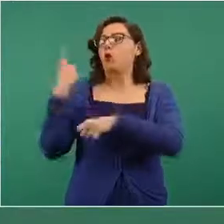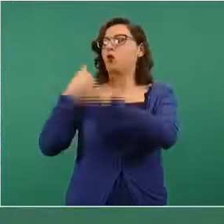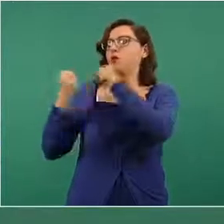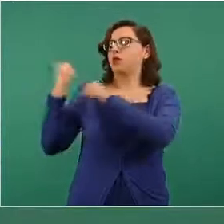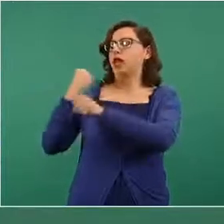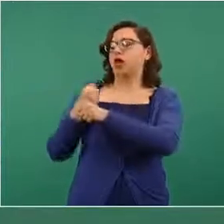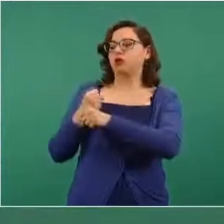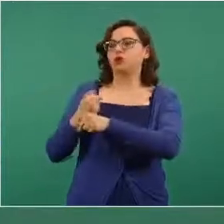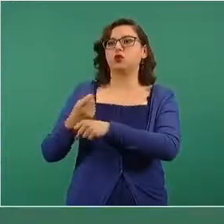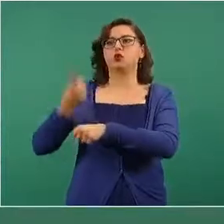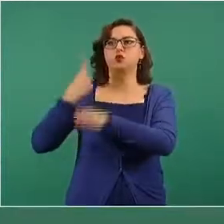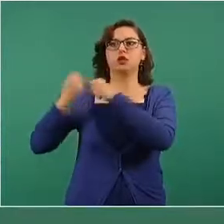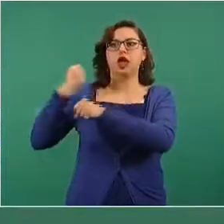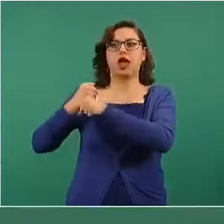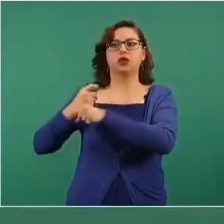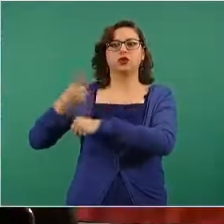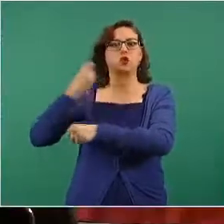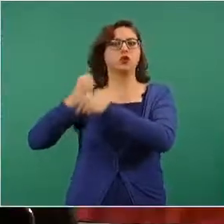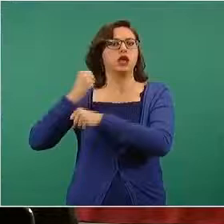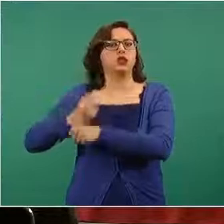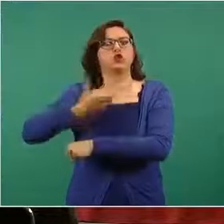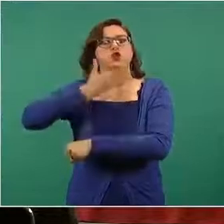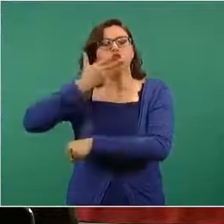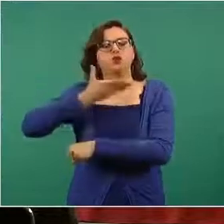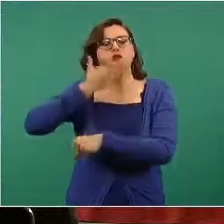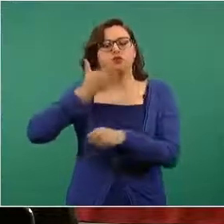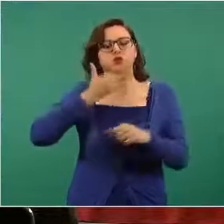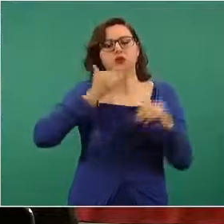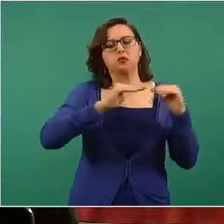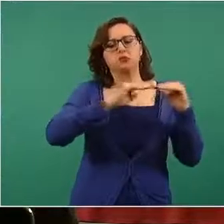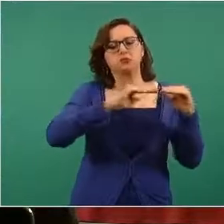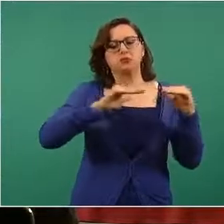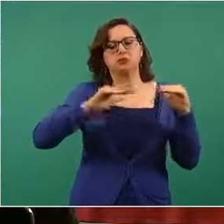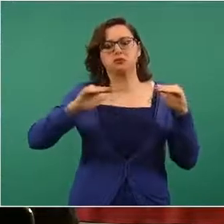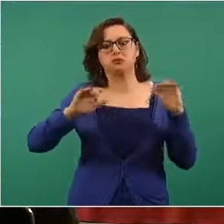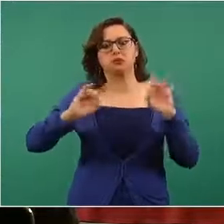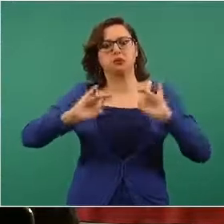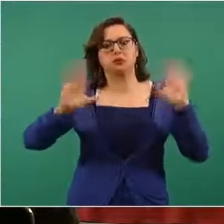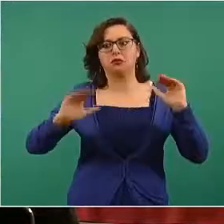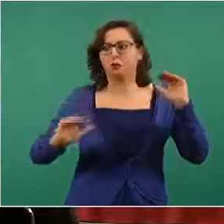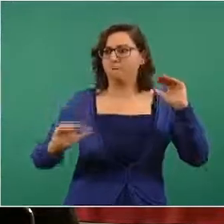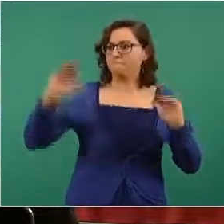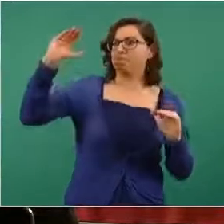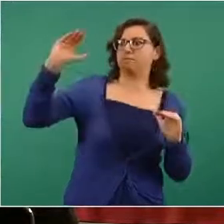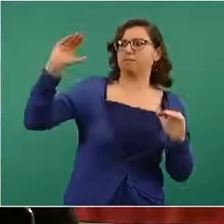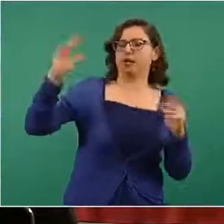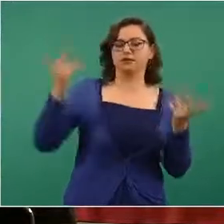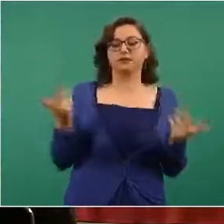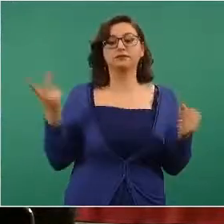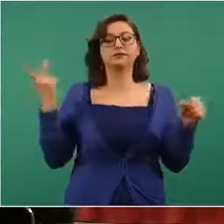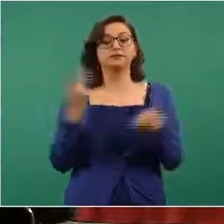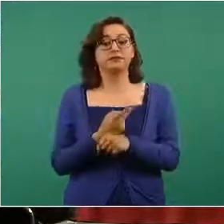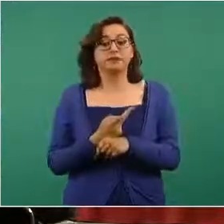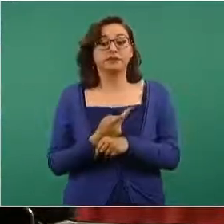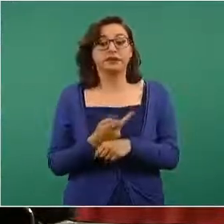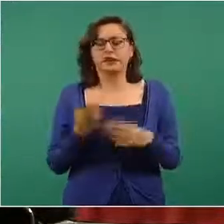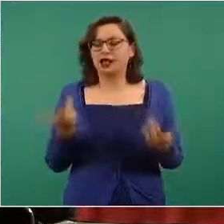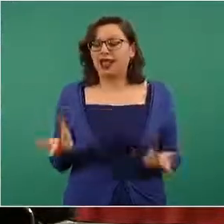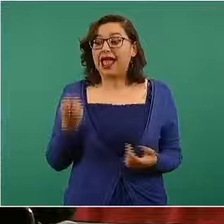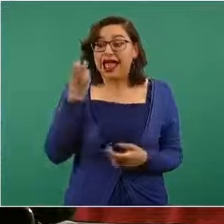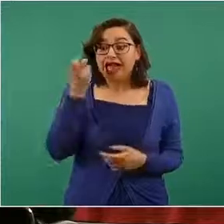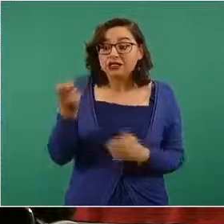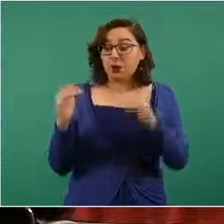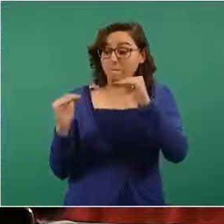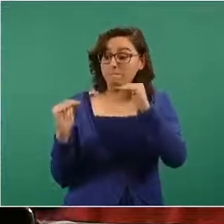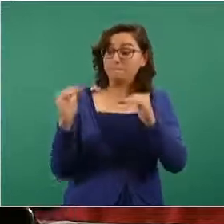hubiéramos esperado de acuerdo al histórico, ¿no? El exceso de mortalidad incluye las defunciones ocurridas por cualquier causa o